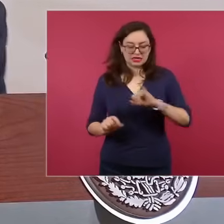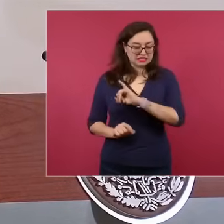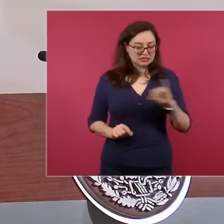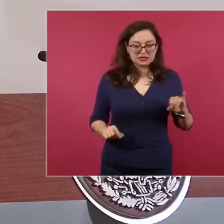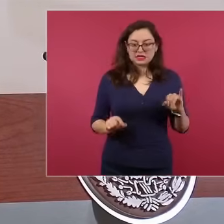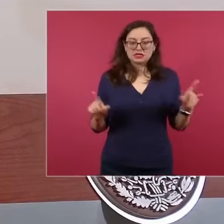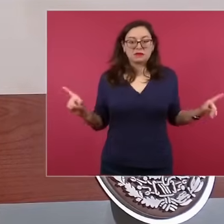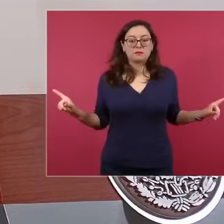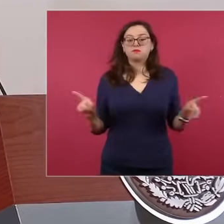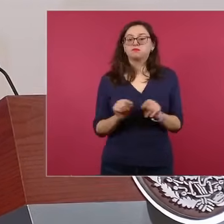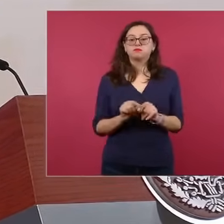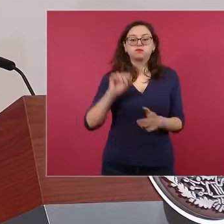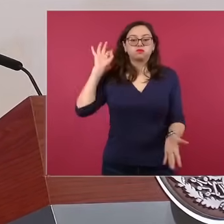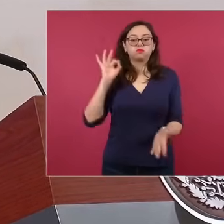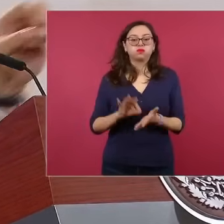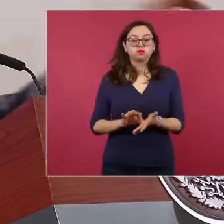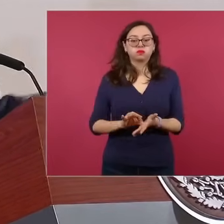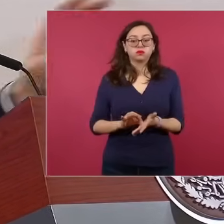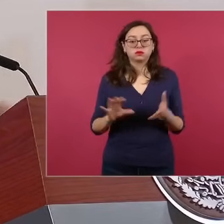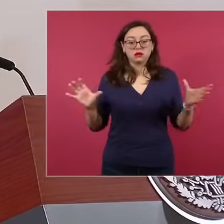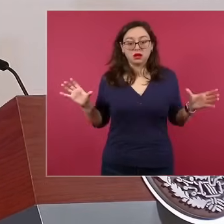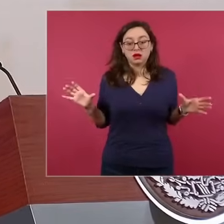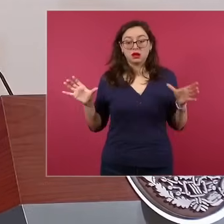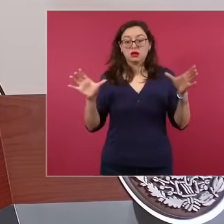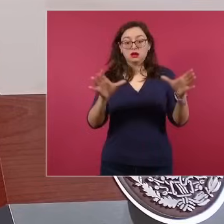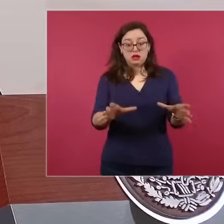Son los conservadores. No más que unos